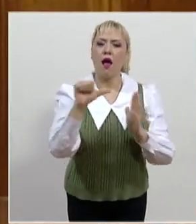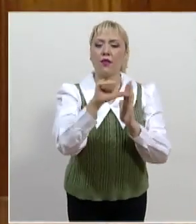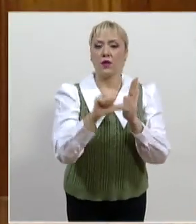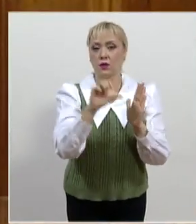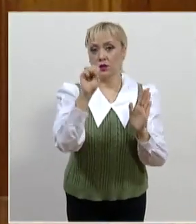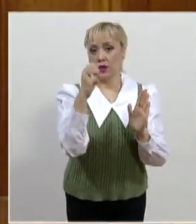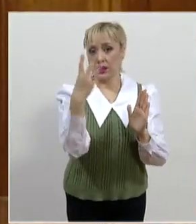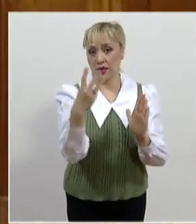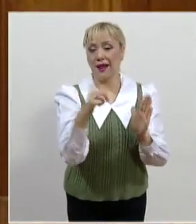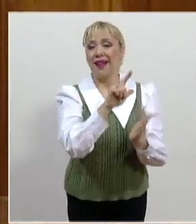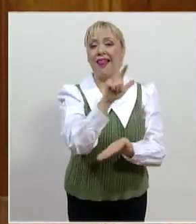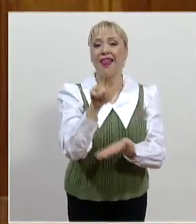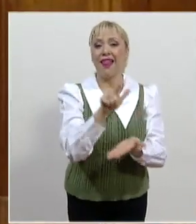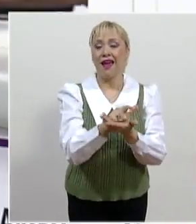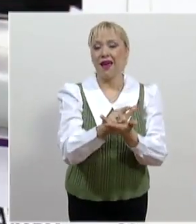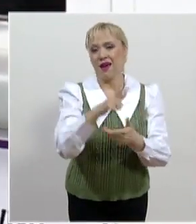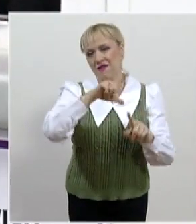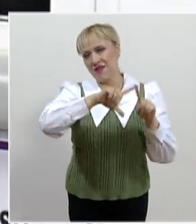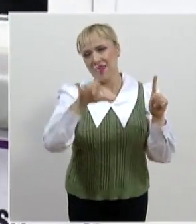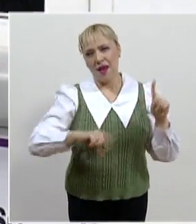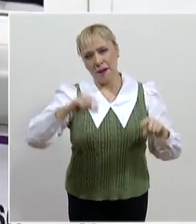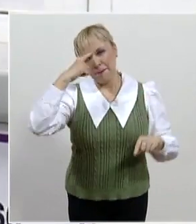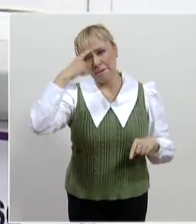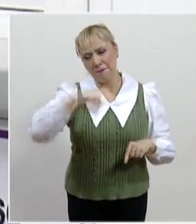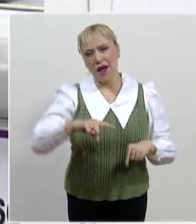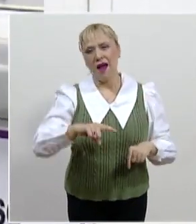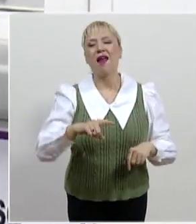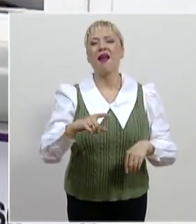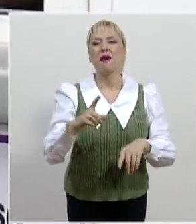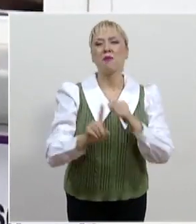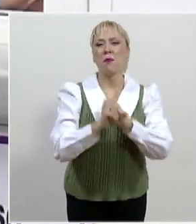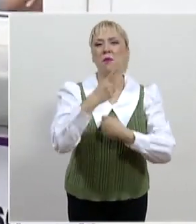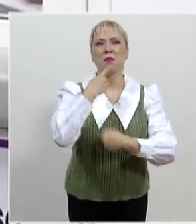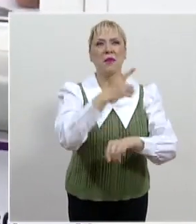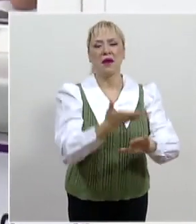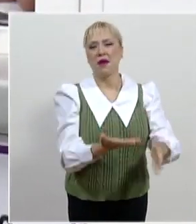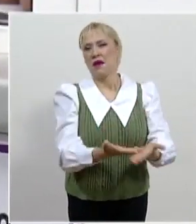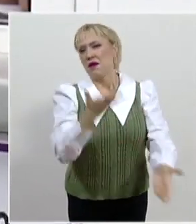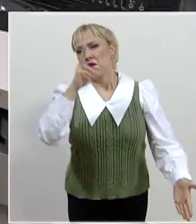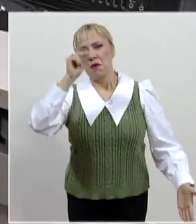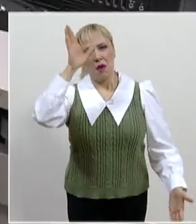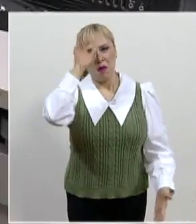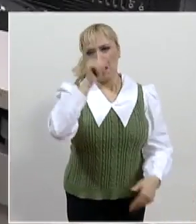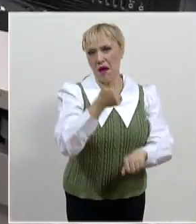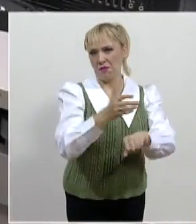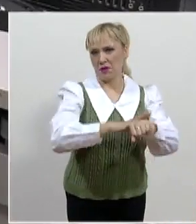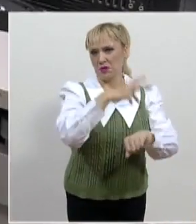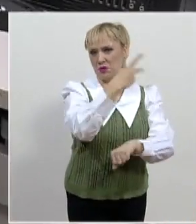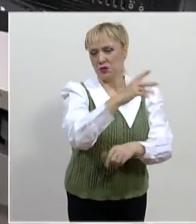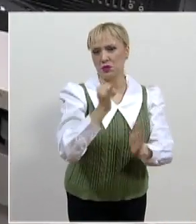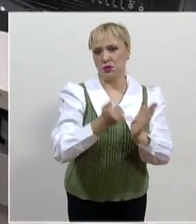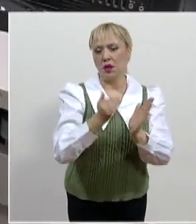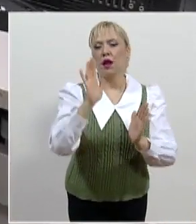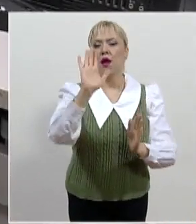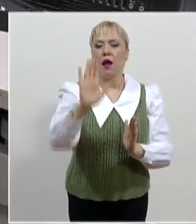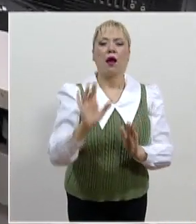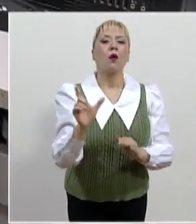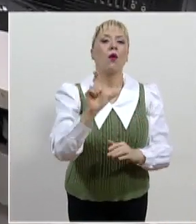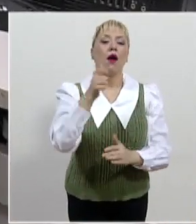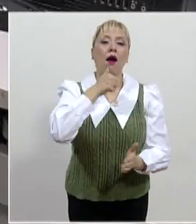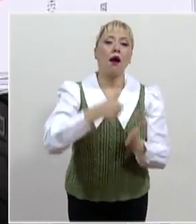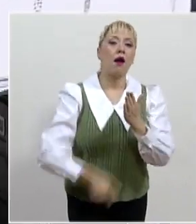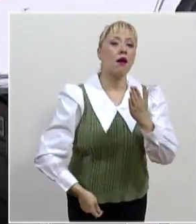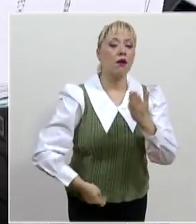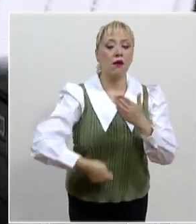63 de la Ley Federal de Procedimiento Contencioso Administrativo debe computarse a partir del día siguiente en que es notificada la